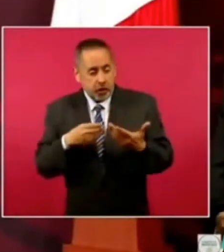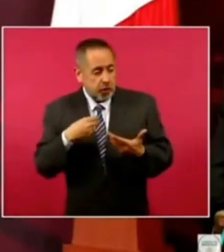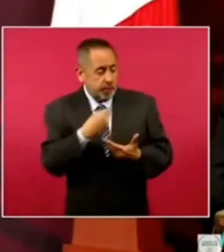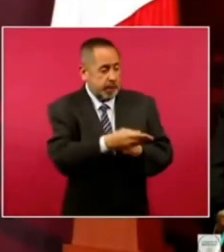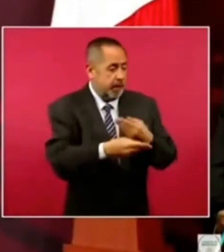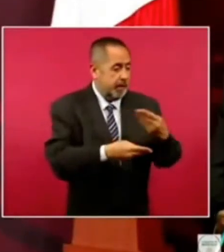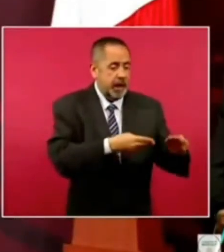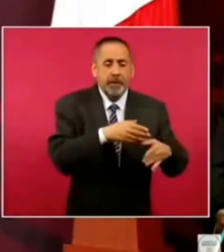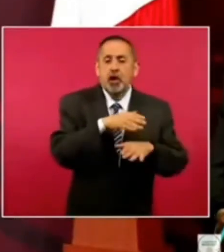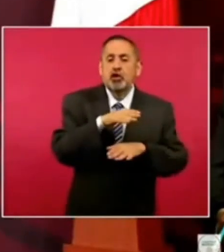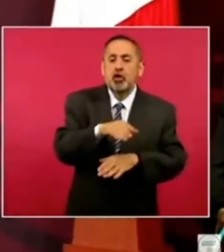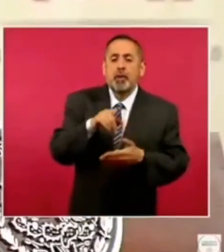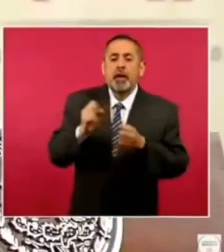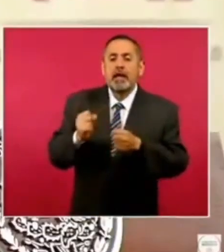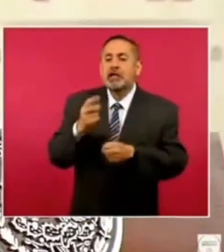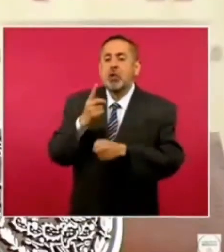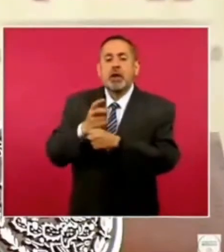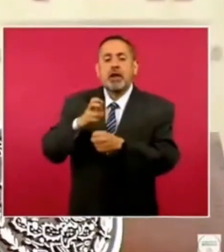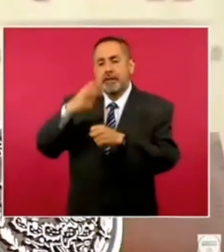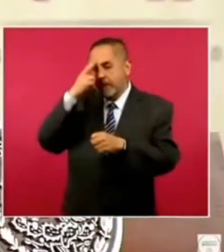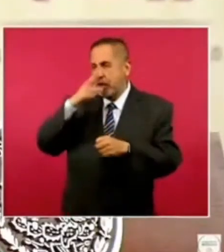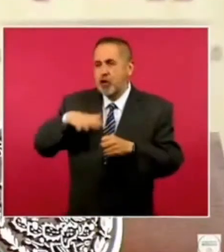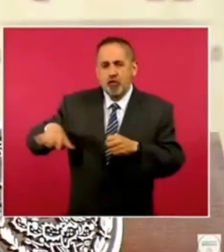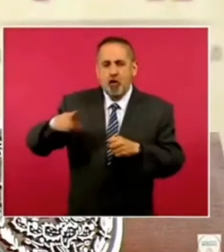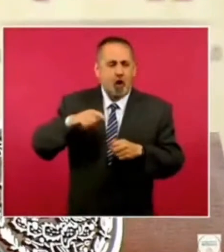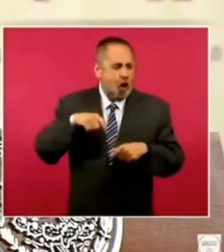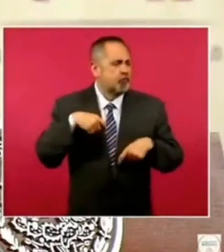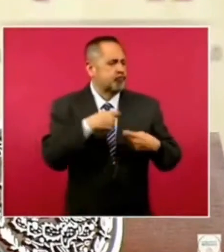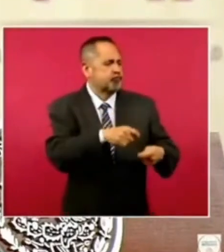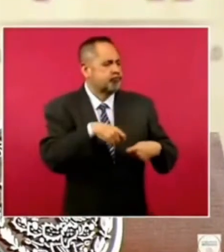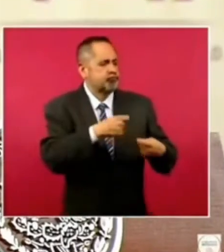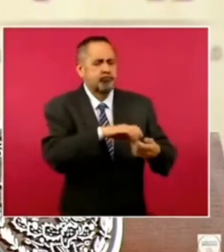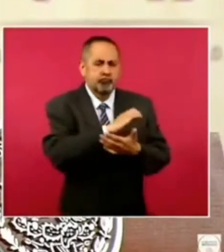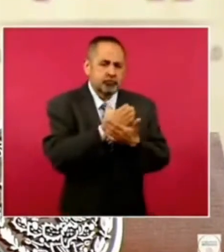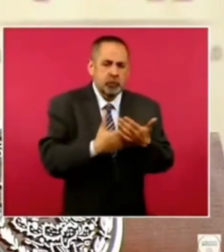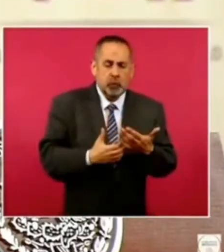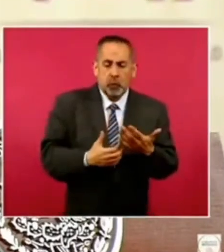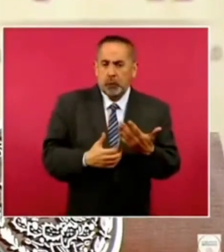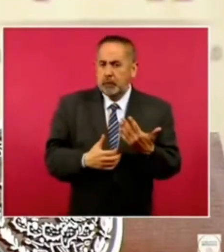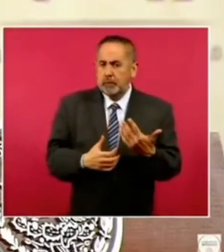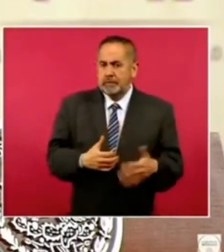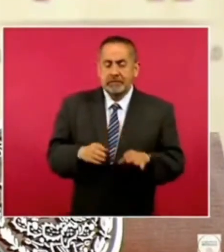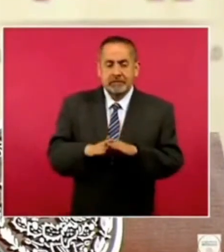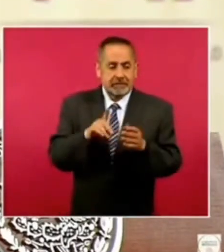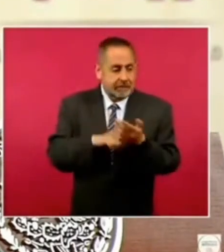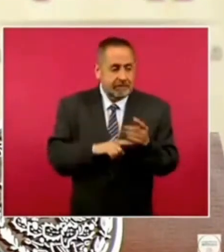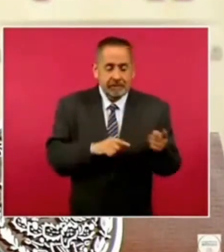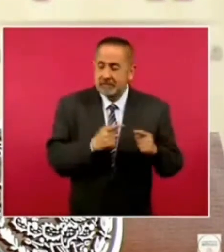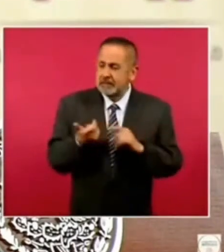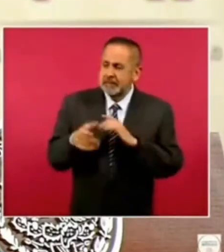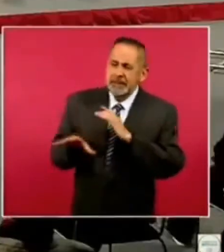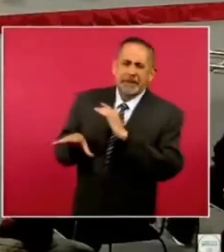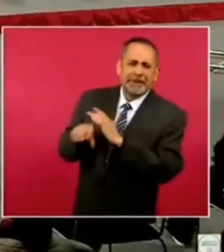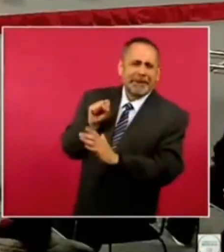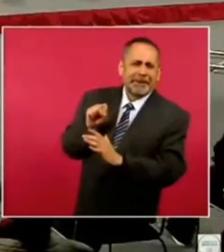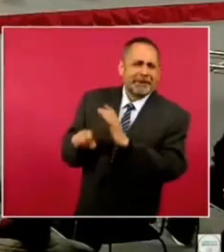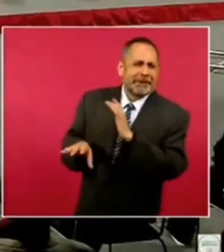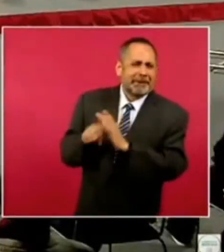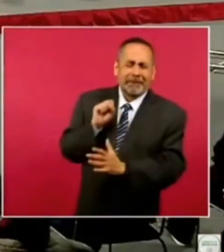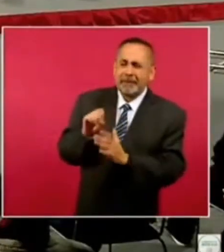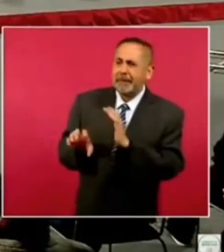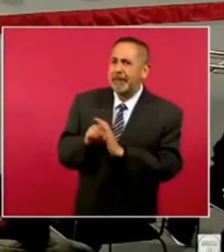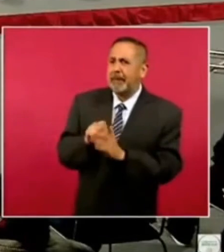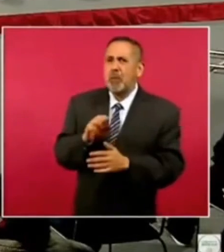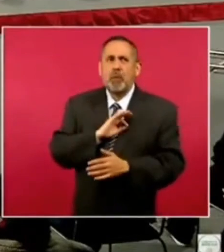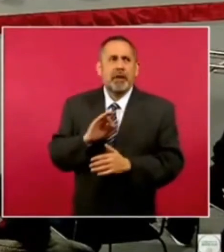de seguridad pública en México, a partir de los cuales se extrajeron recursos públicos por